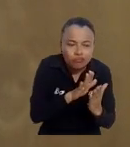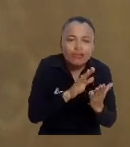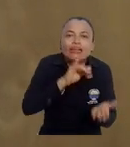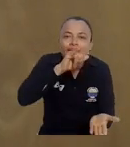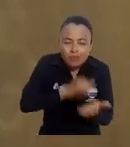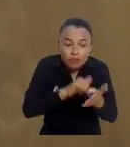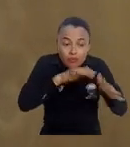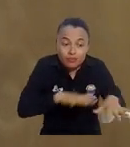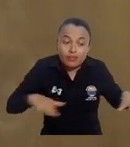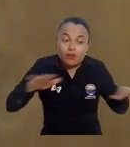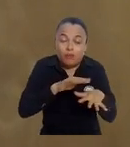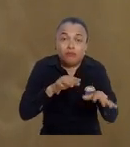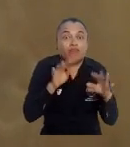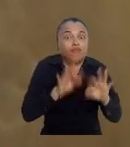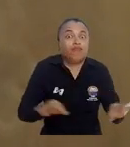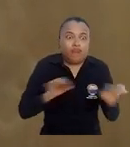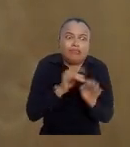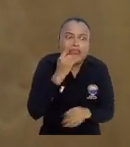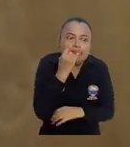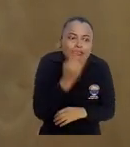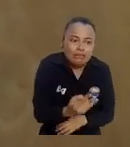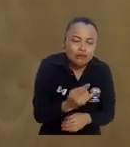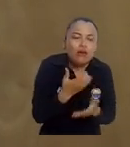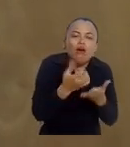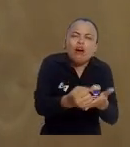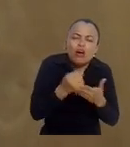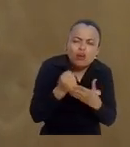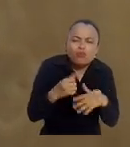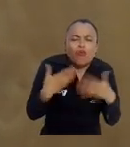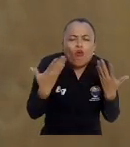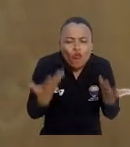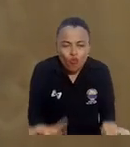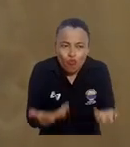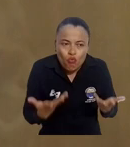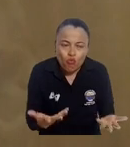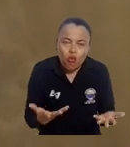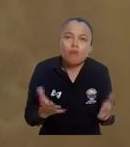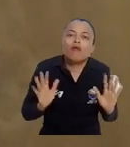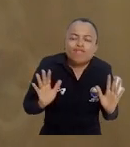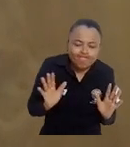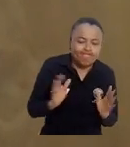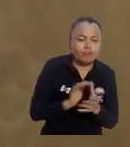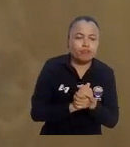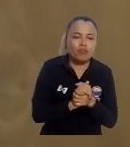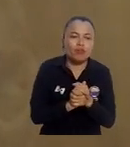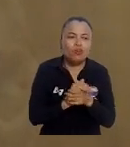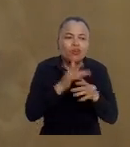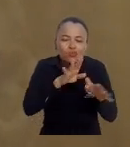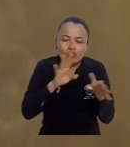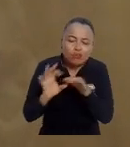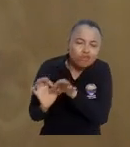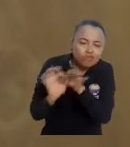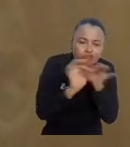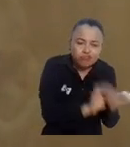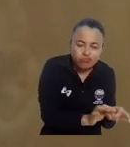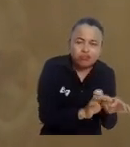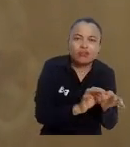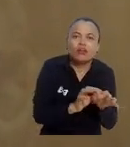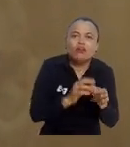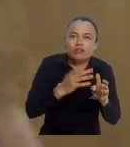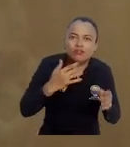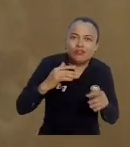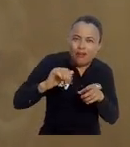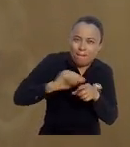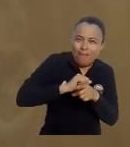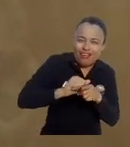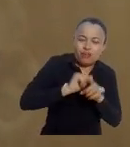hecho, este un espacio muy interesante que nos permite de cierta manera no solo enlazar todo